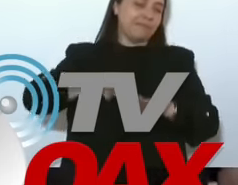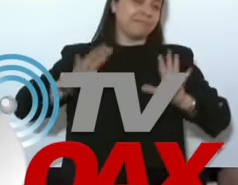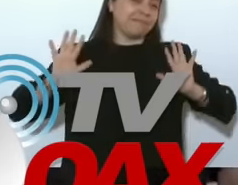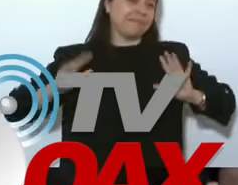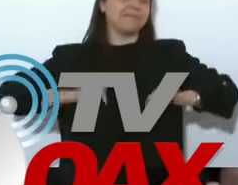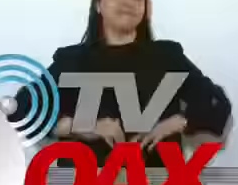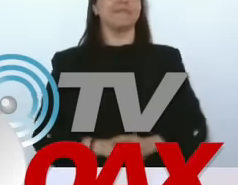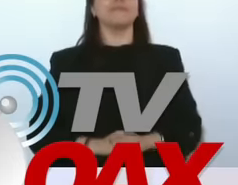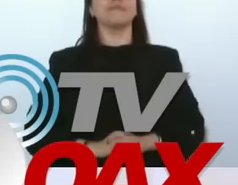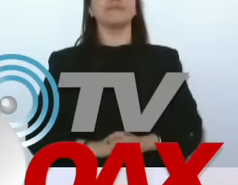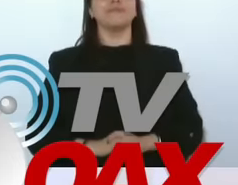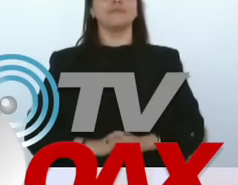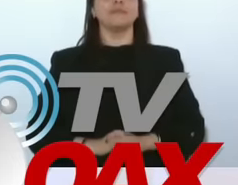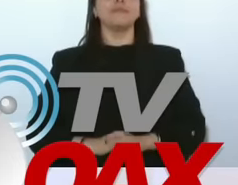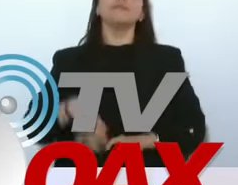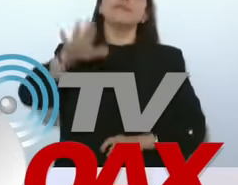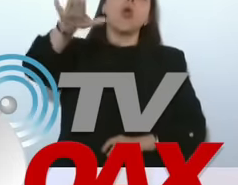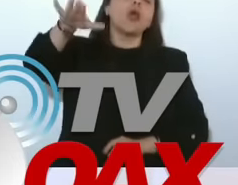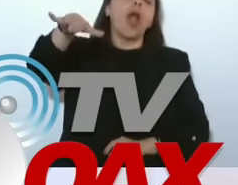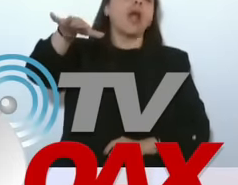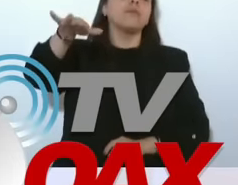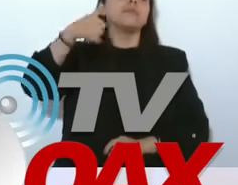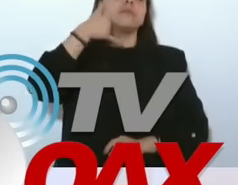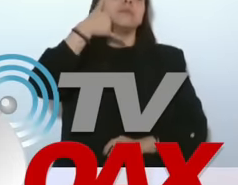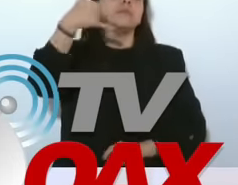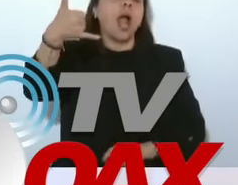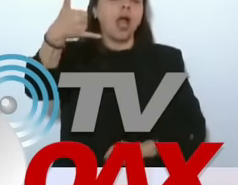decir si tienen